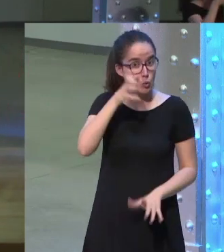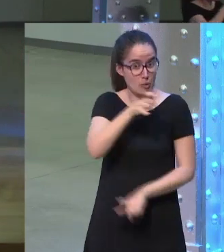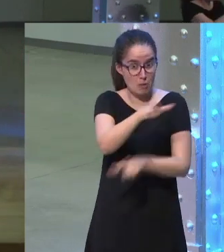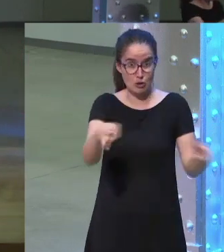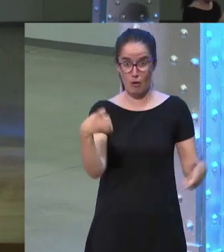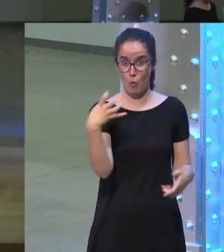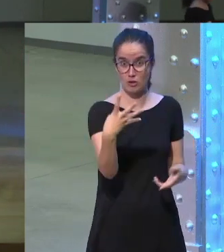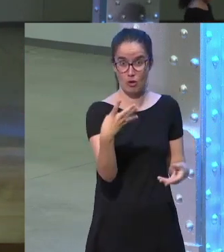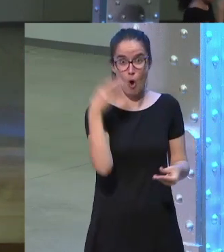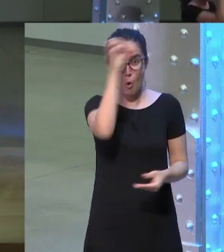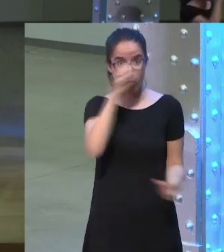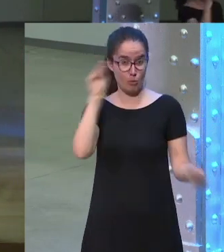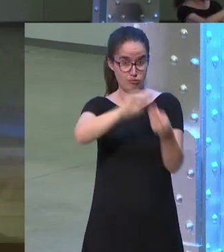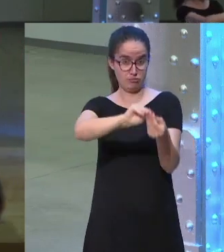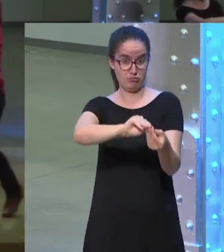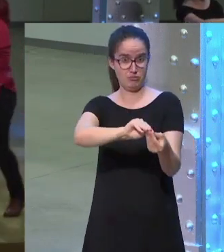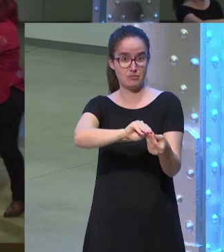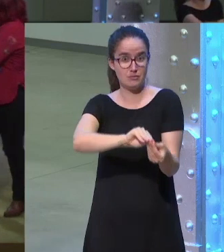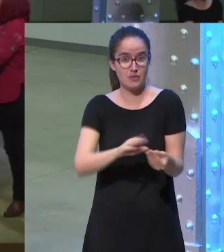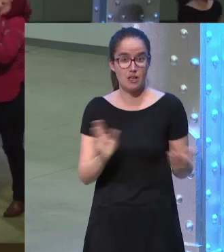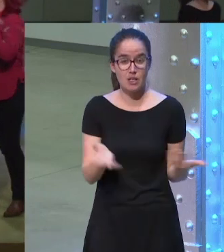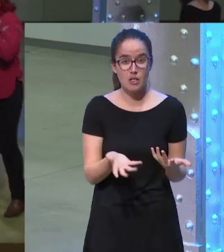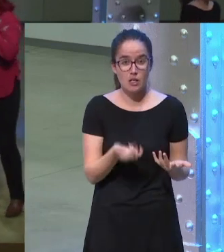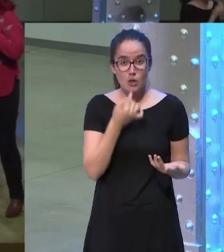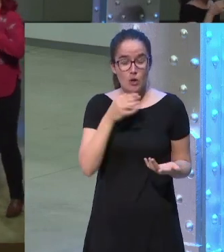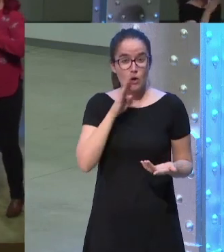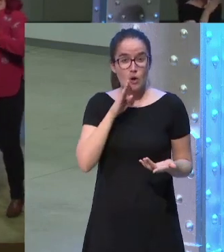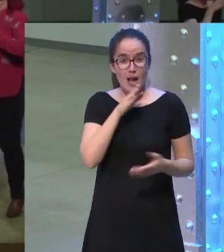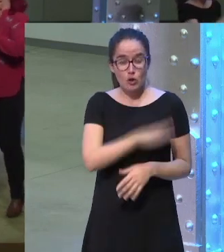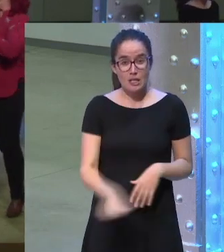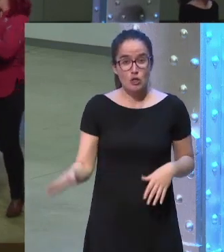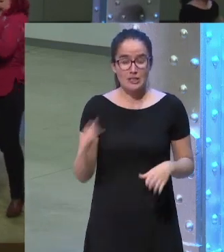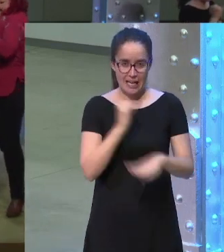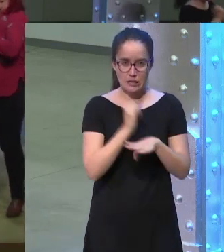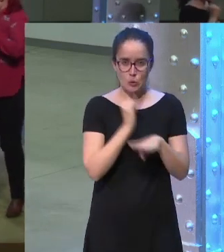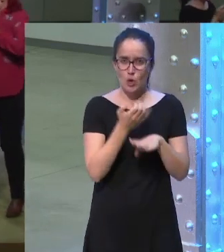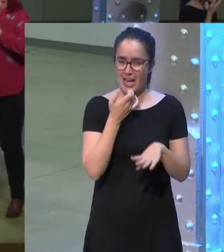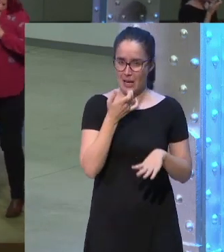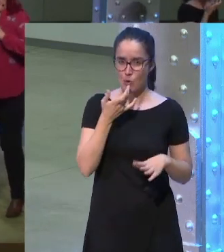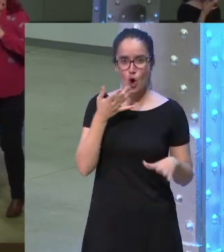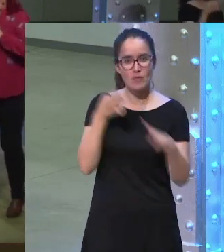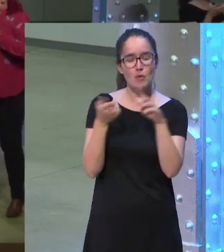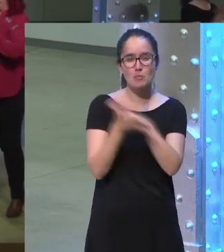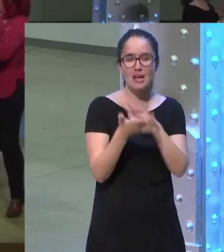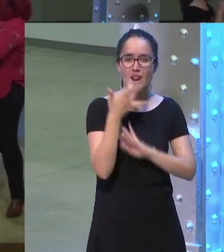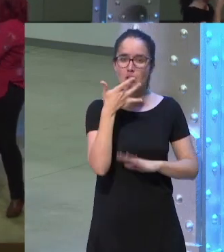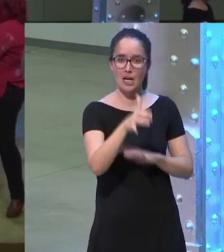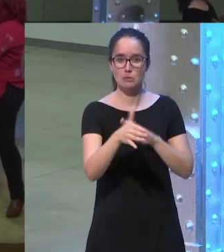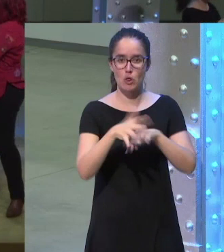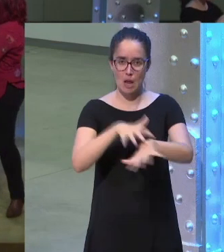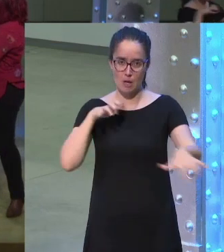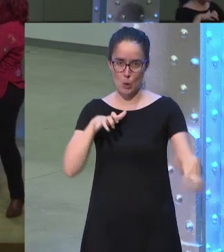todo. ¿Vale? Entonces, déjame que explique un ejemplo. Ese es el que yo le pongo también a los chicos en el instituto para explicar el espejismo de la